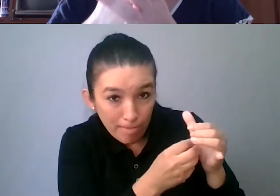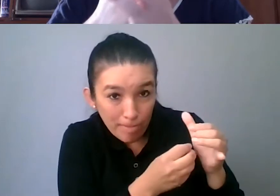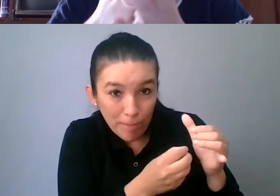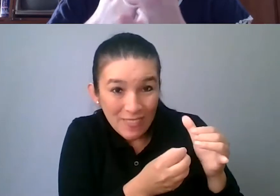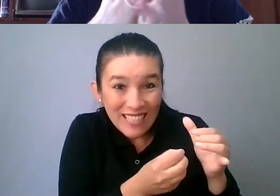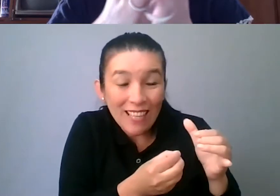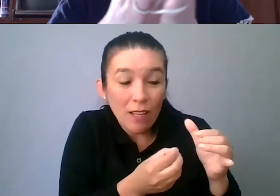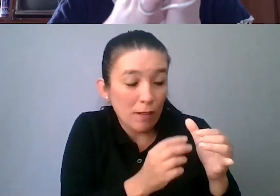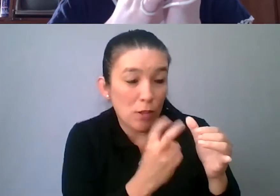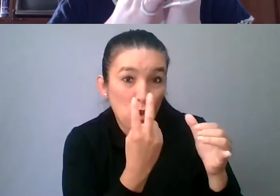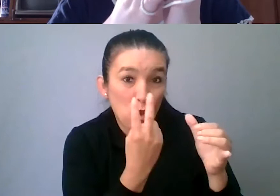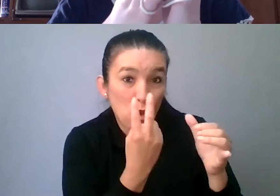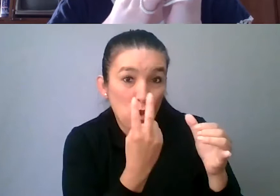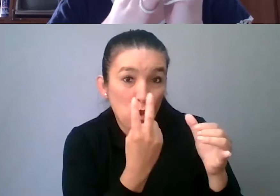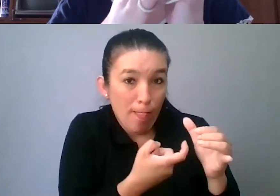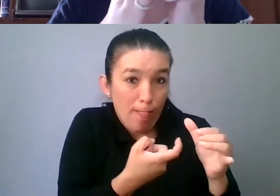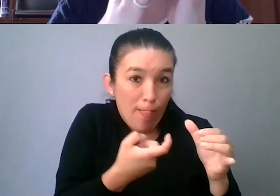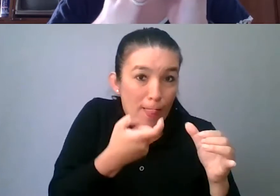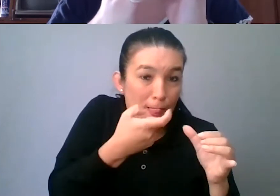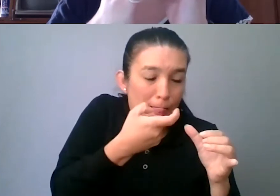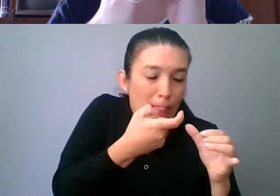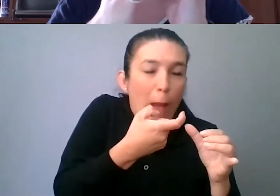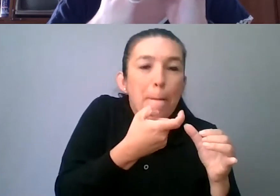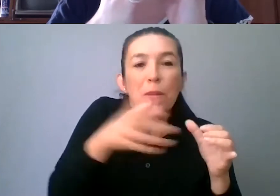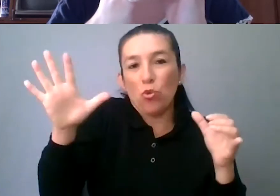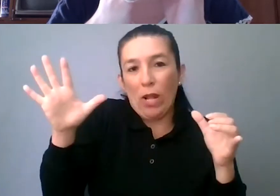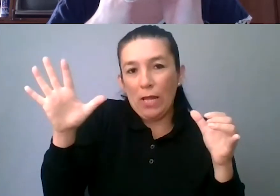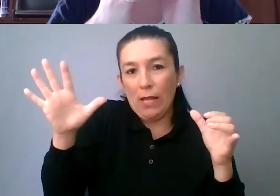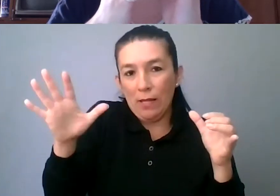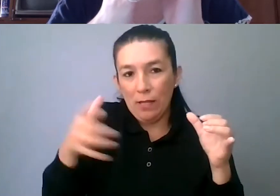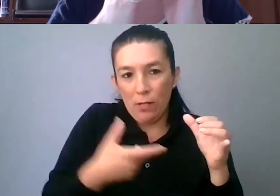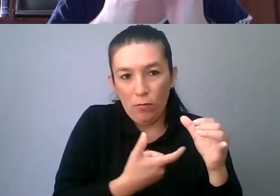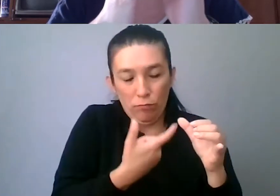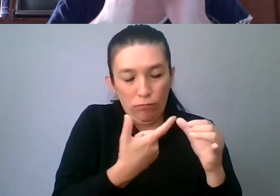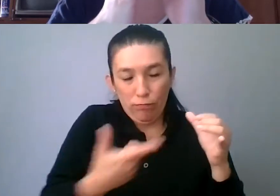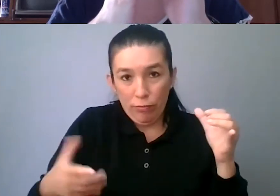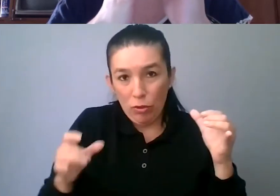de abajo hacia arriba y las vamos a soltar en el centro.